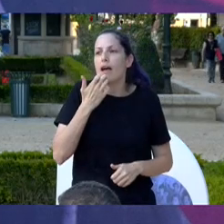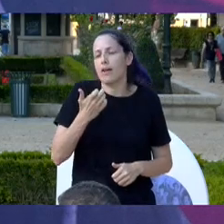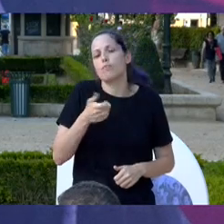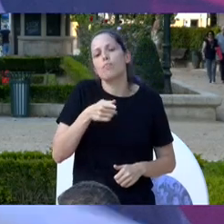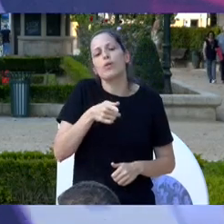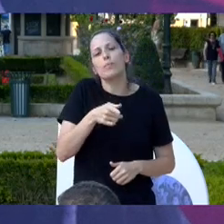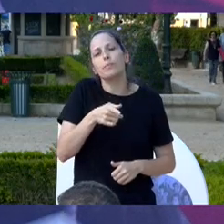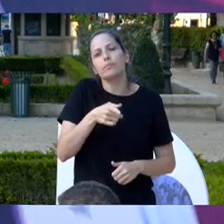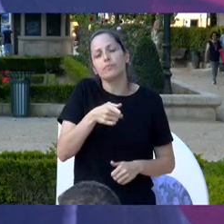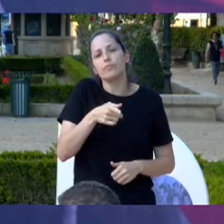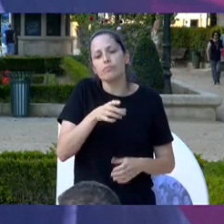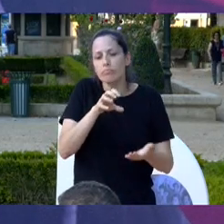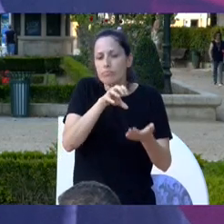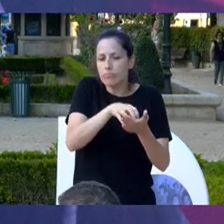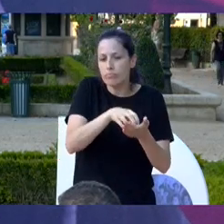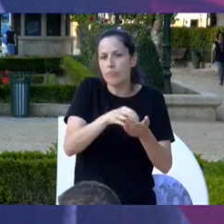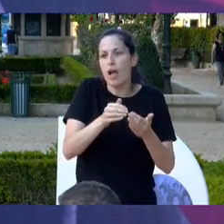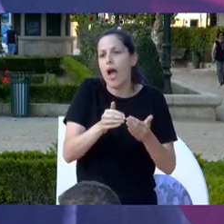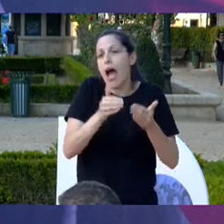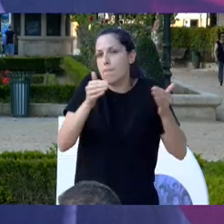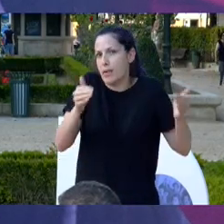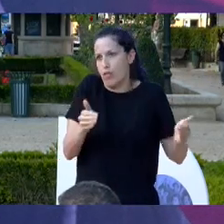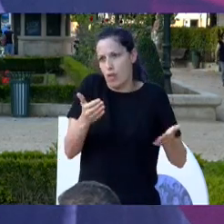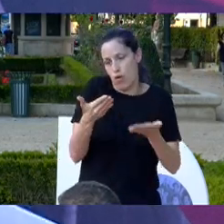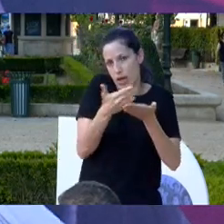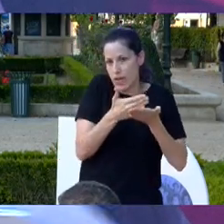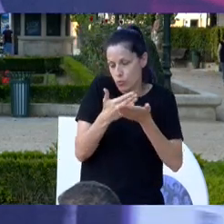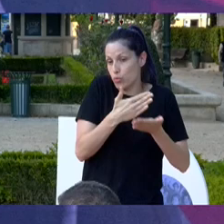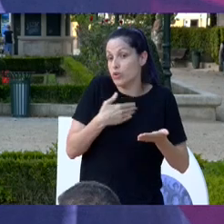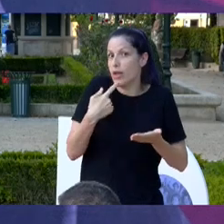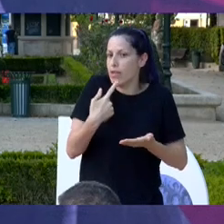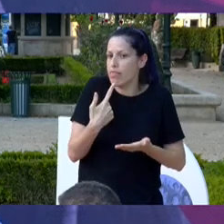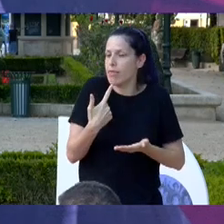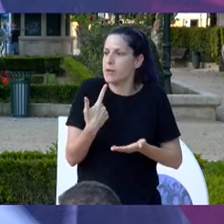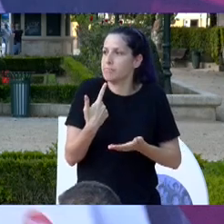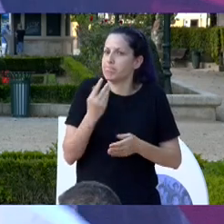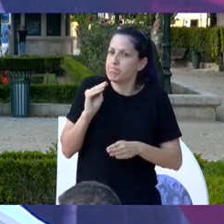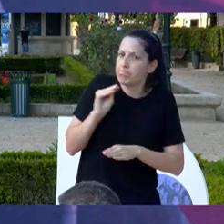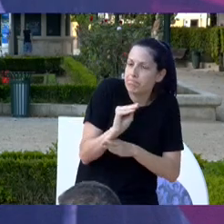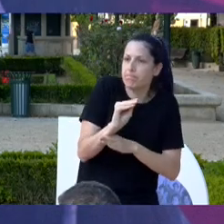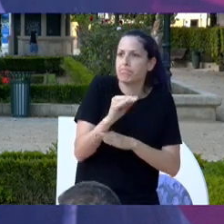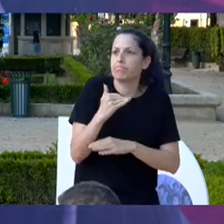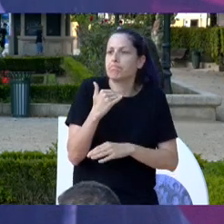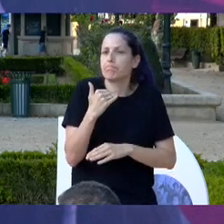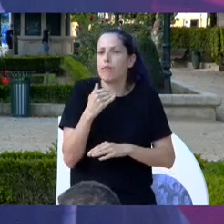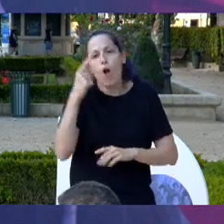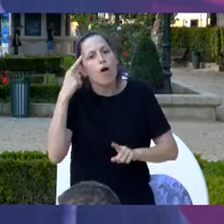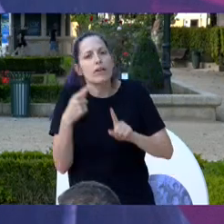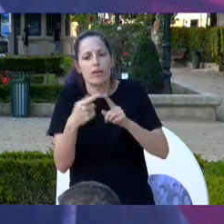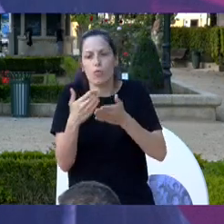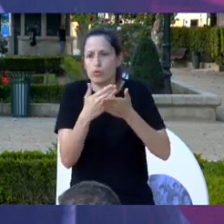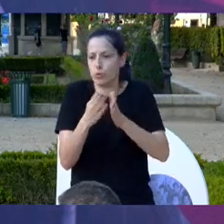hacía era conseguir becas, bolsas de estudio para continuar, ¿no? Por ejemplo, en el extranjero, y gozaron de